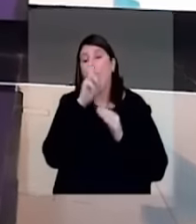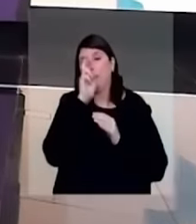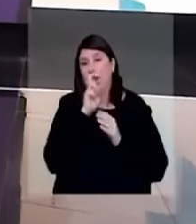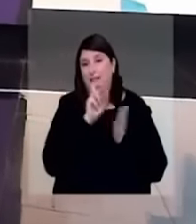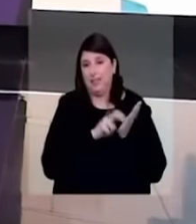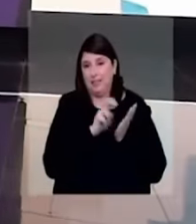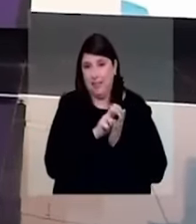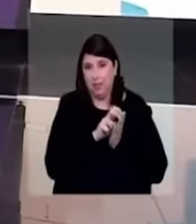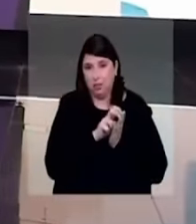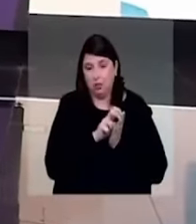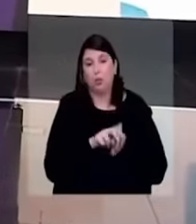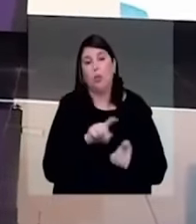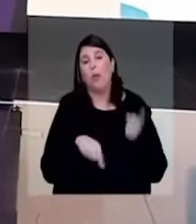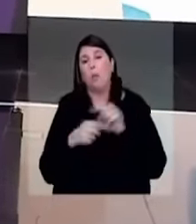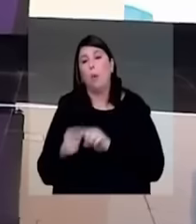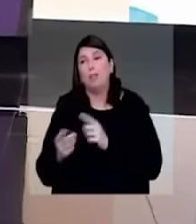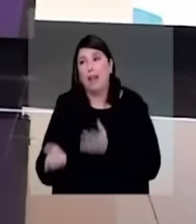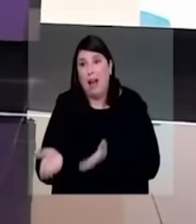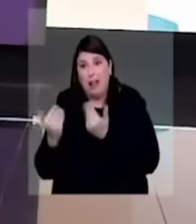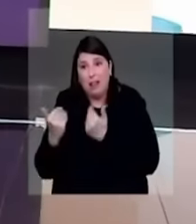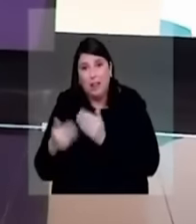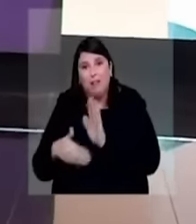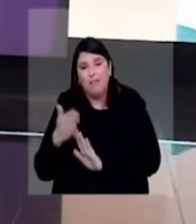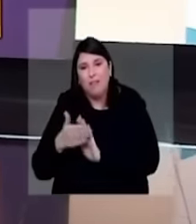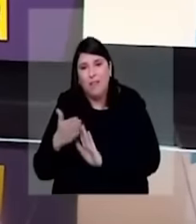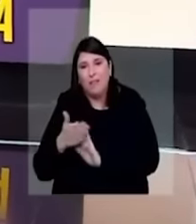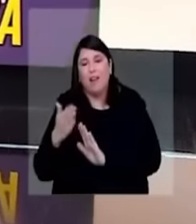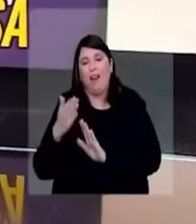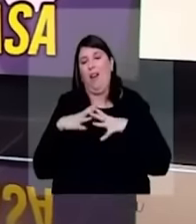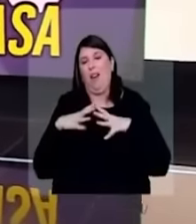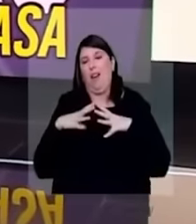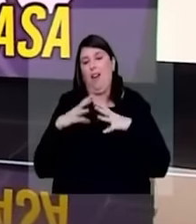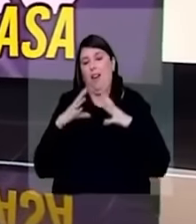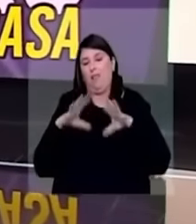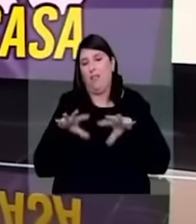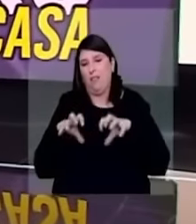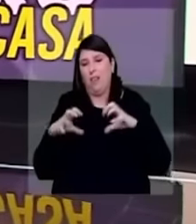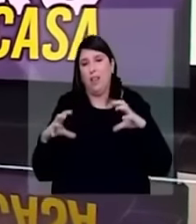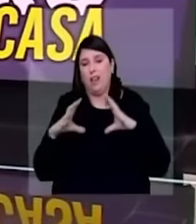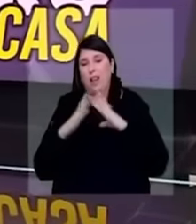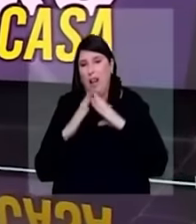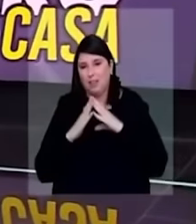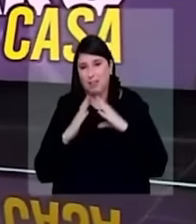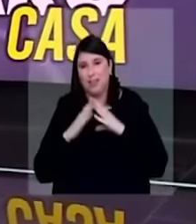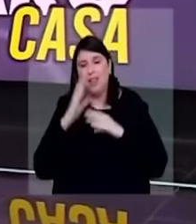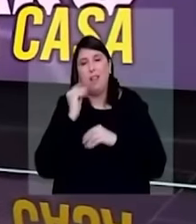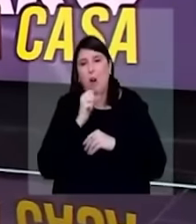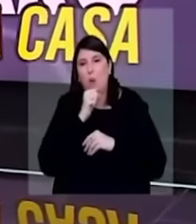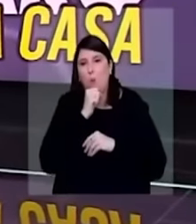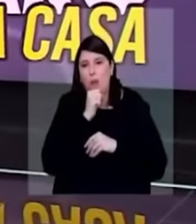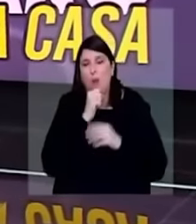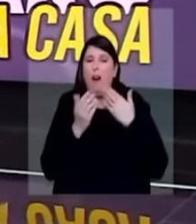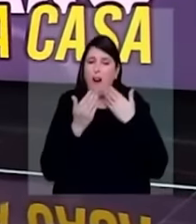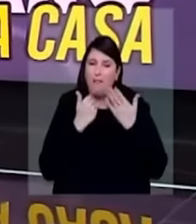tenga el alta para ir a vivir a la casa de sus abuelos paternos. Telemundo conversó con estos abuelos que relataron lo vivido y obviamente la mezcla de emociones